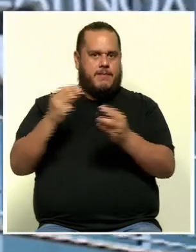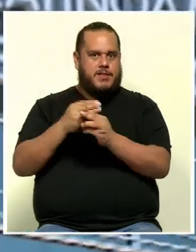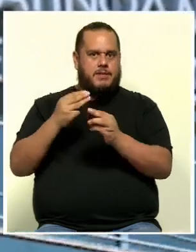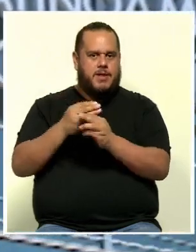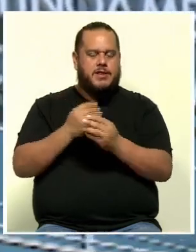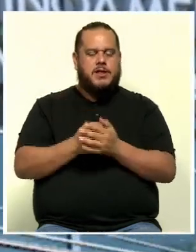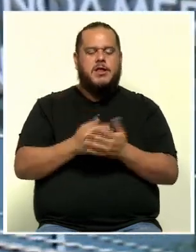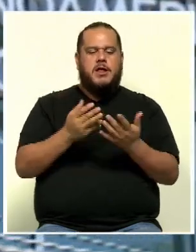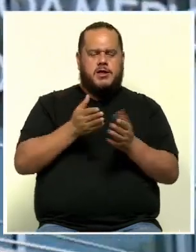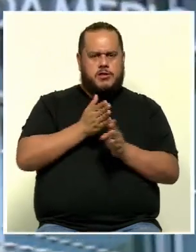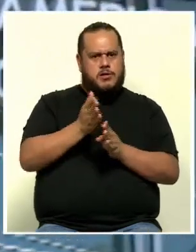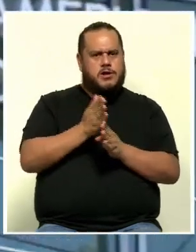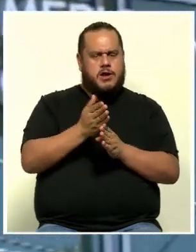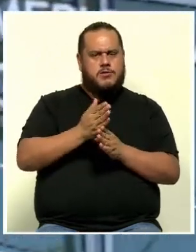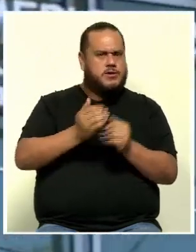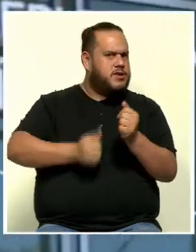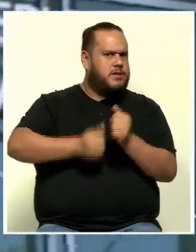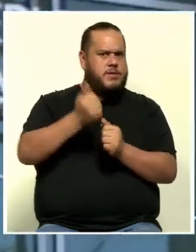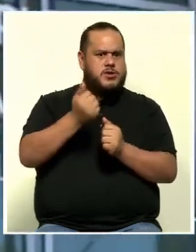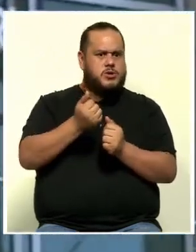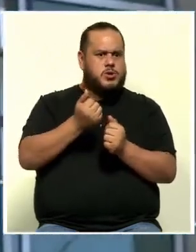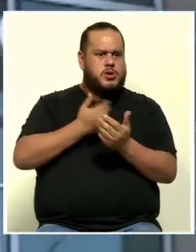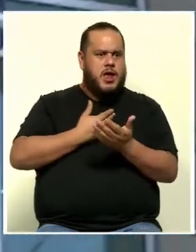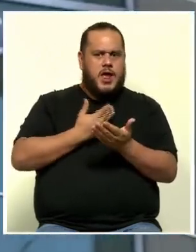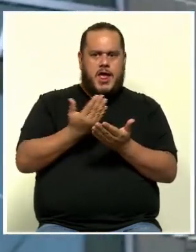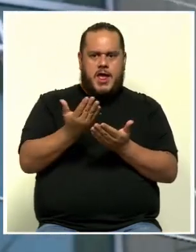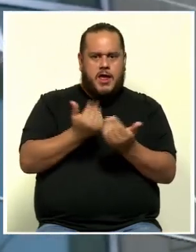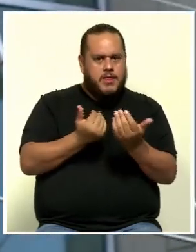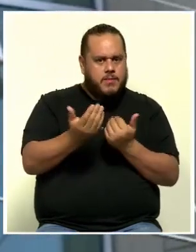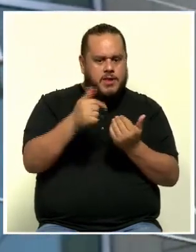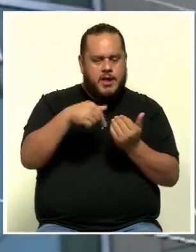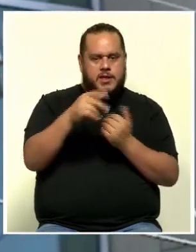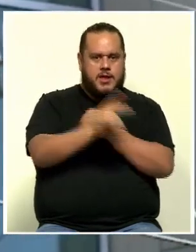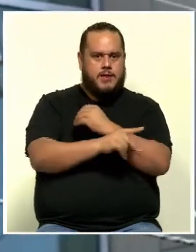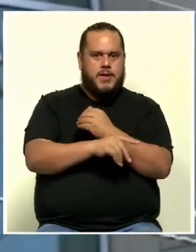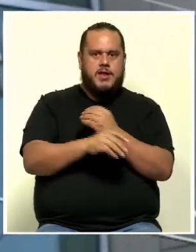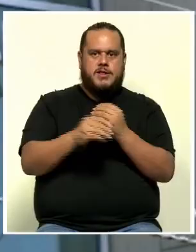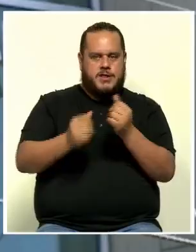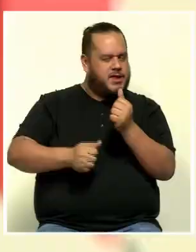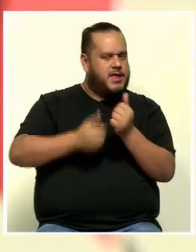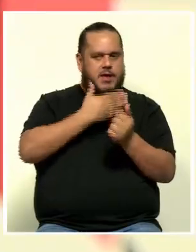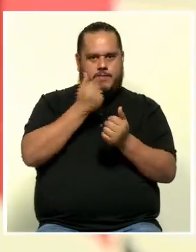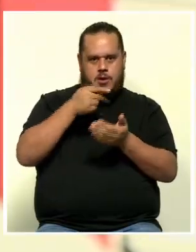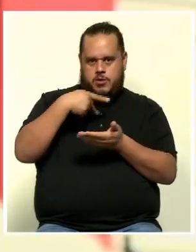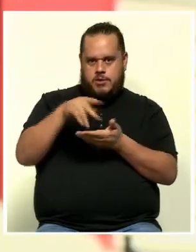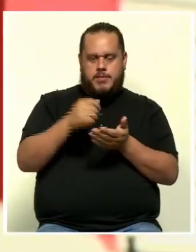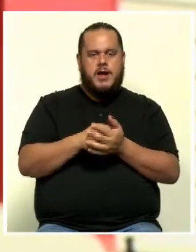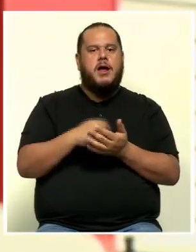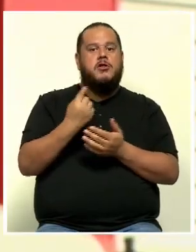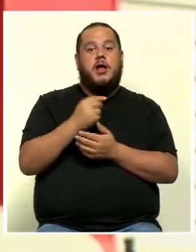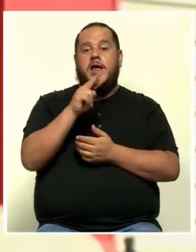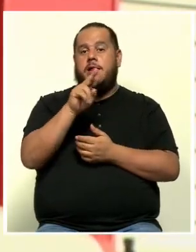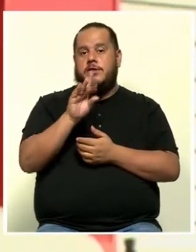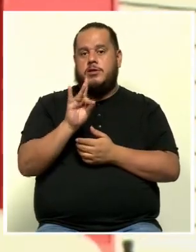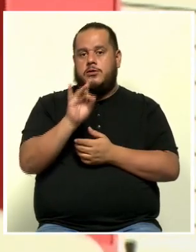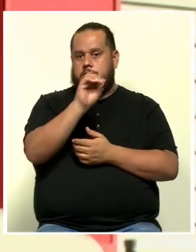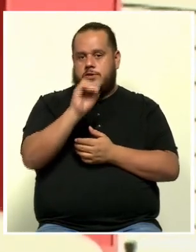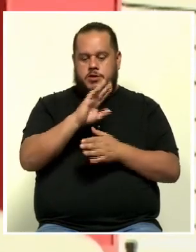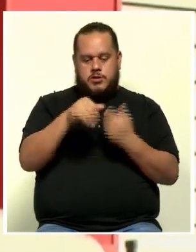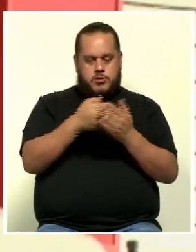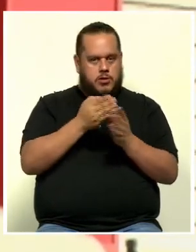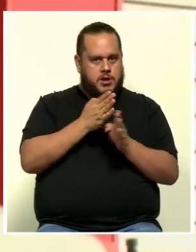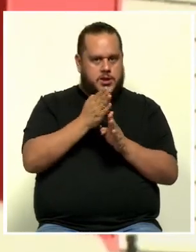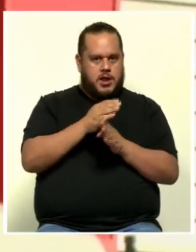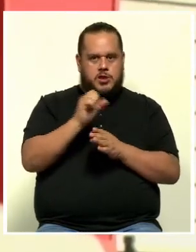carreras de mayor demanda en el país y mejores remuneradas. En el sector privado, únicamente el 28% de carreras